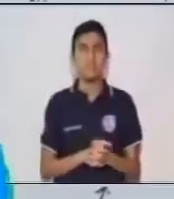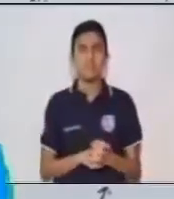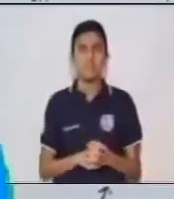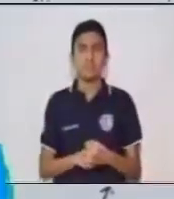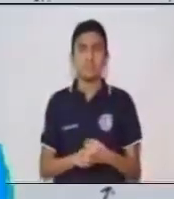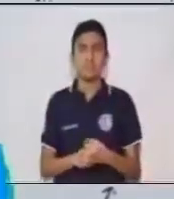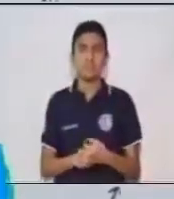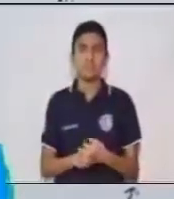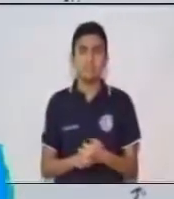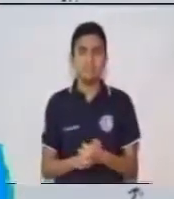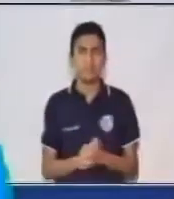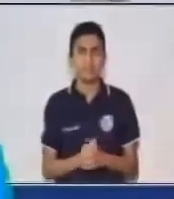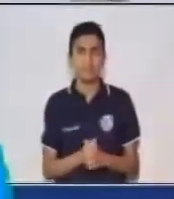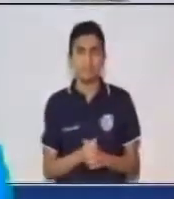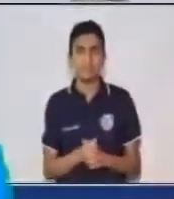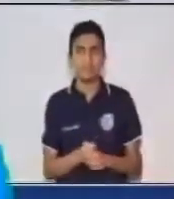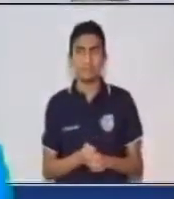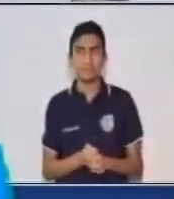Y